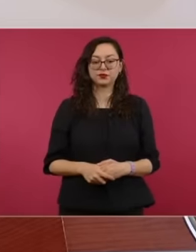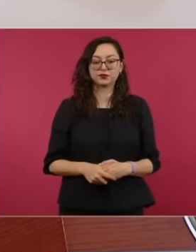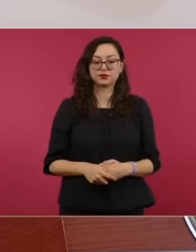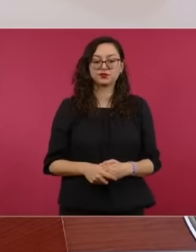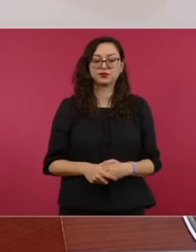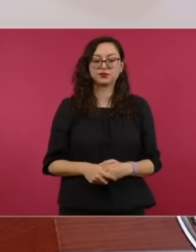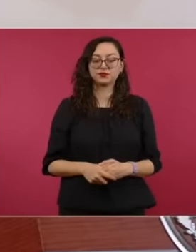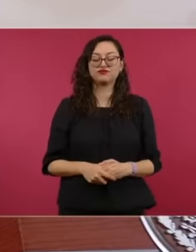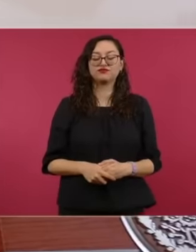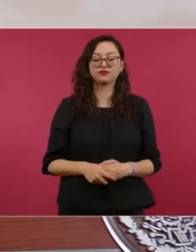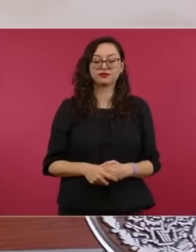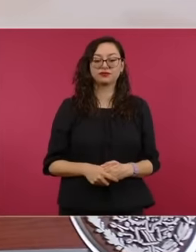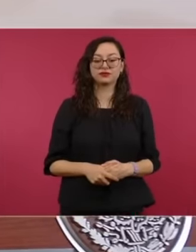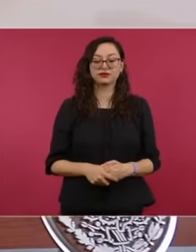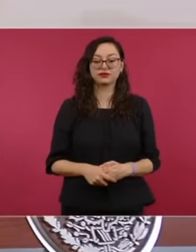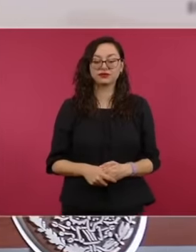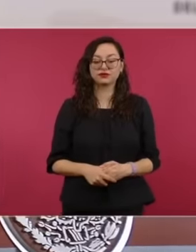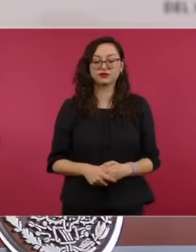me fue a ver el empresario porque